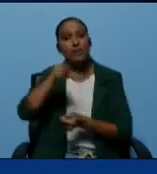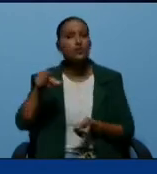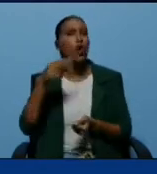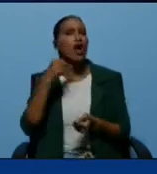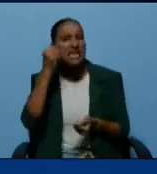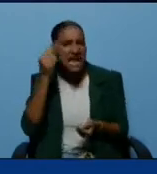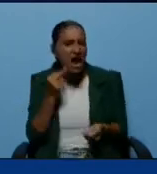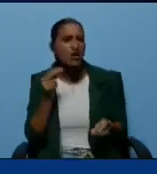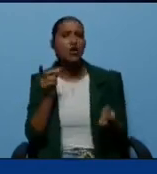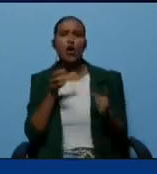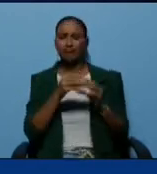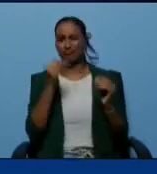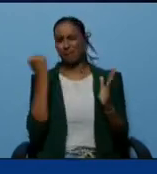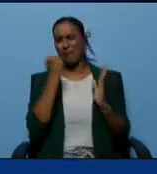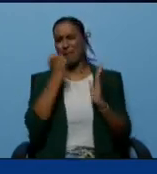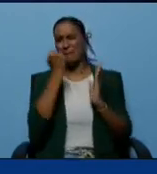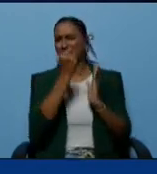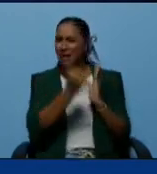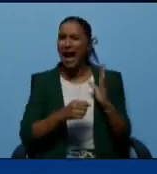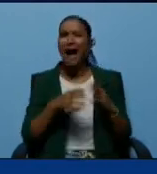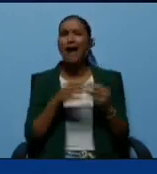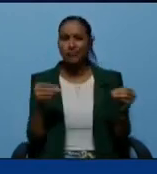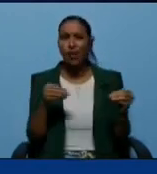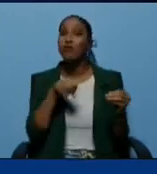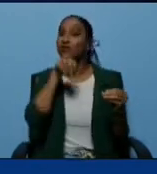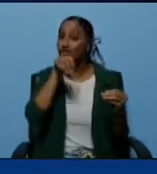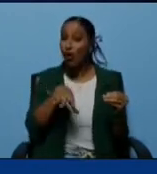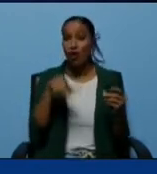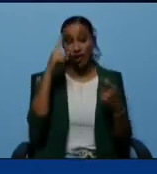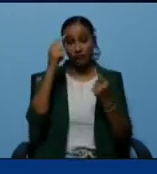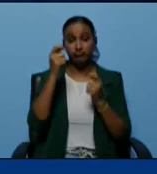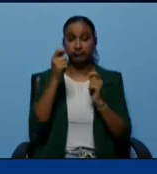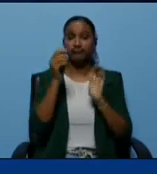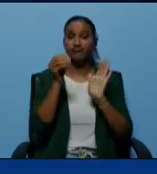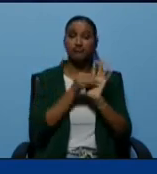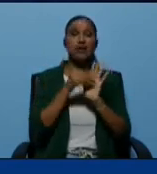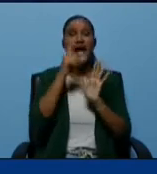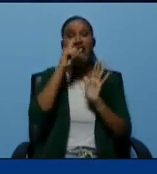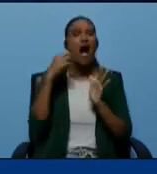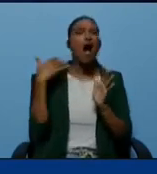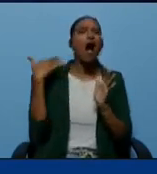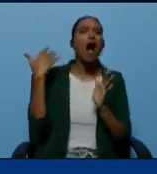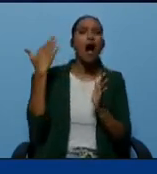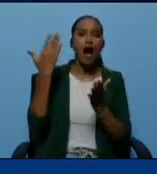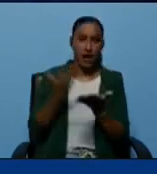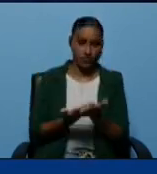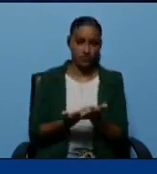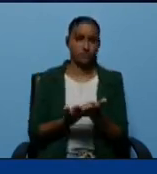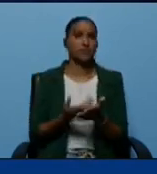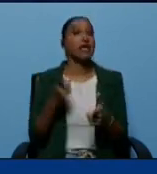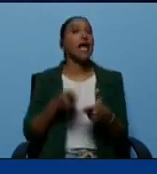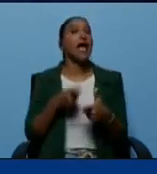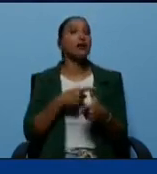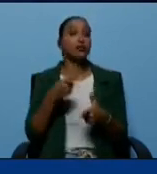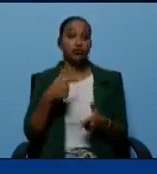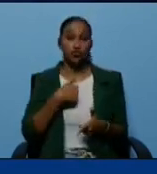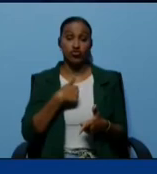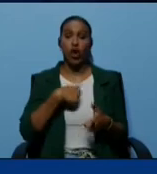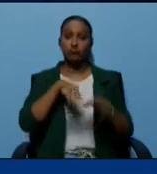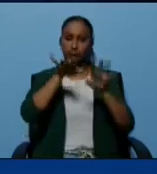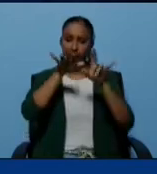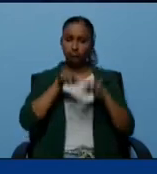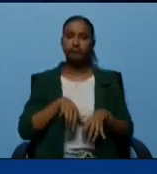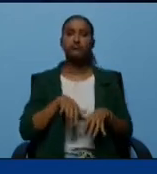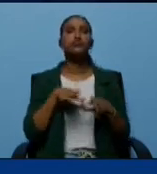lo tanto, lo más importante que tengo que concluir en este informe